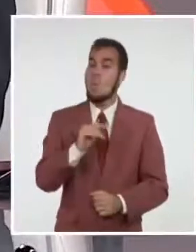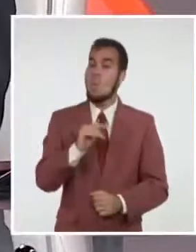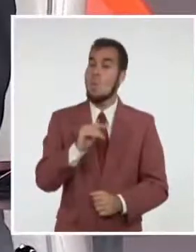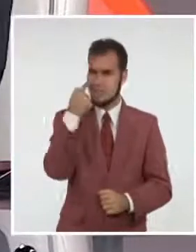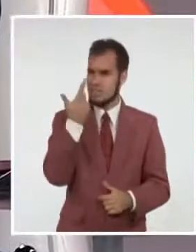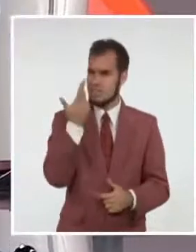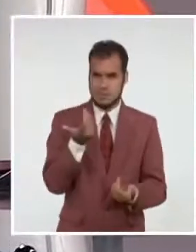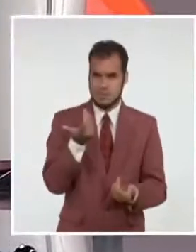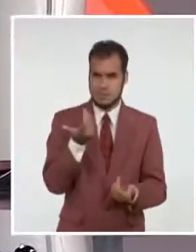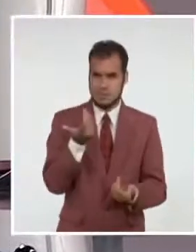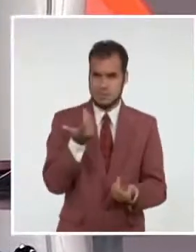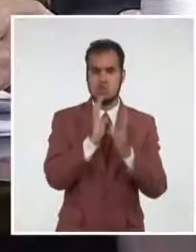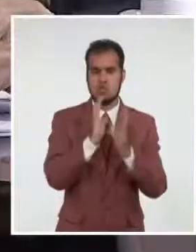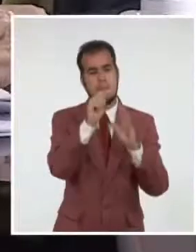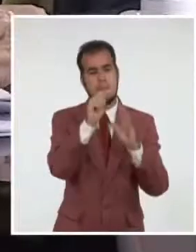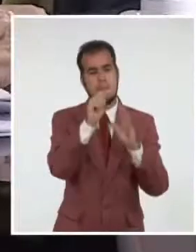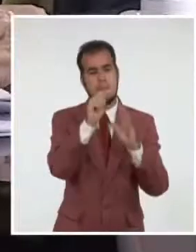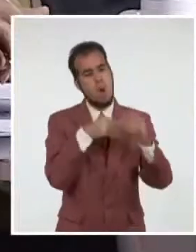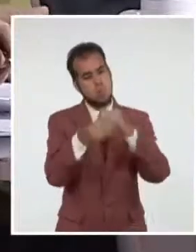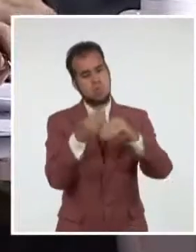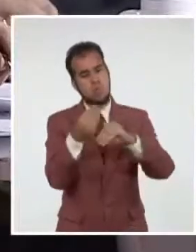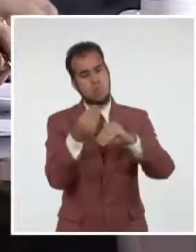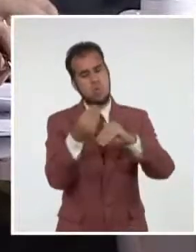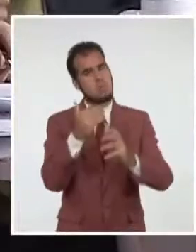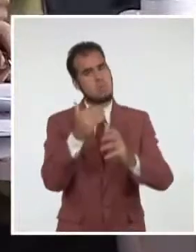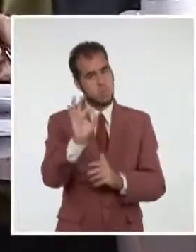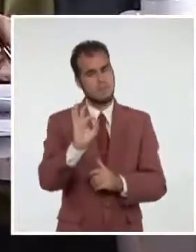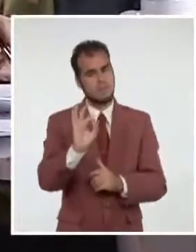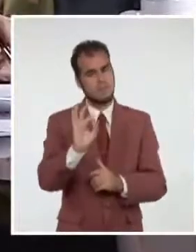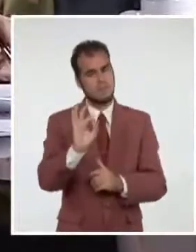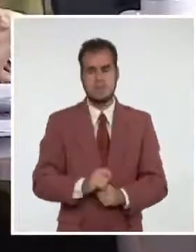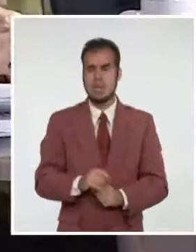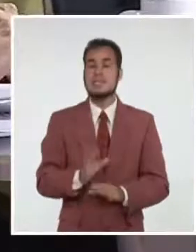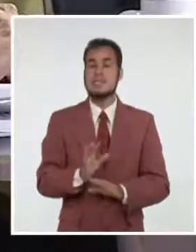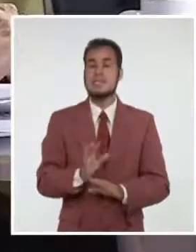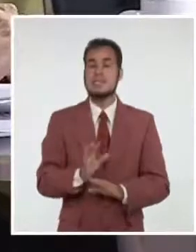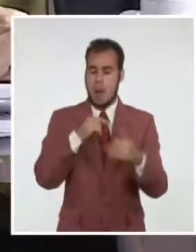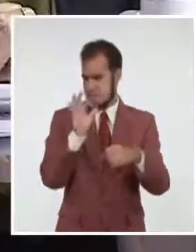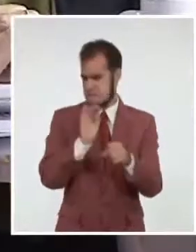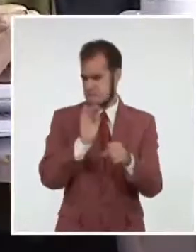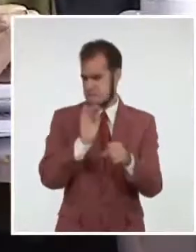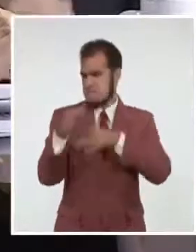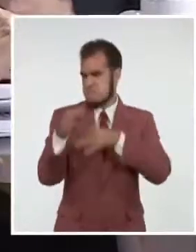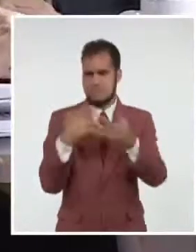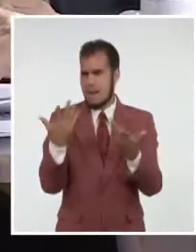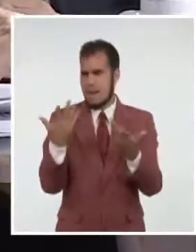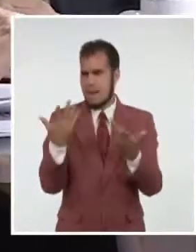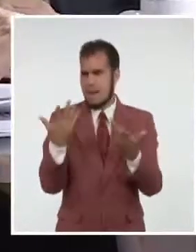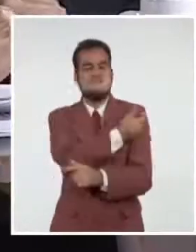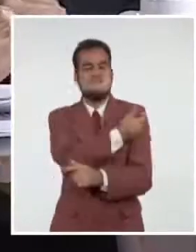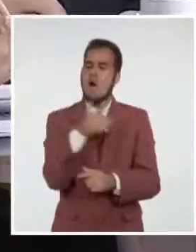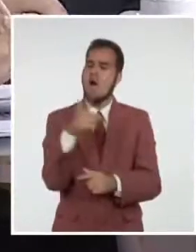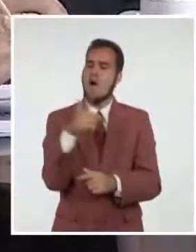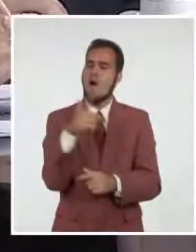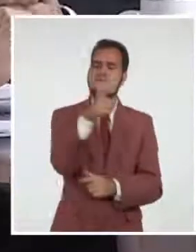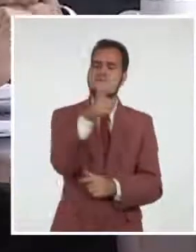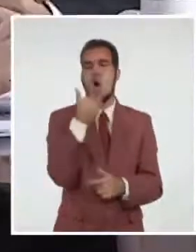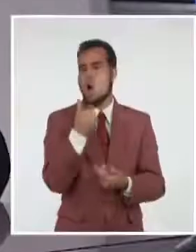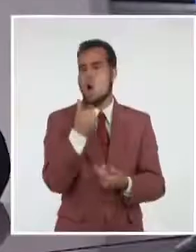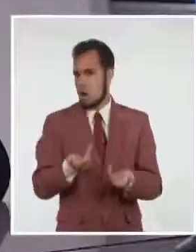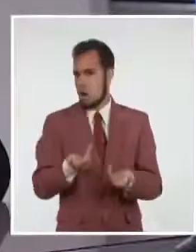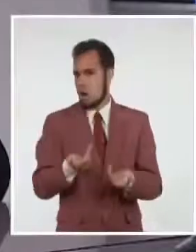estos protocolos. Pero la vacunación, ¿cómo anda la vacunación? ¿En qué momento estamos? ¿Cómo se va a seguir avanzando en el proceso de vacunación en el